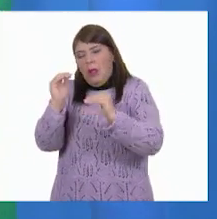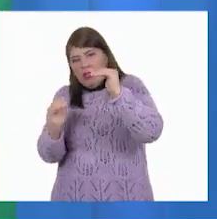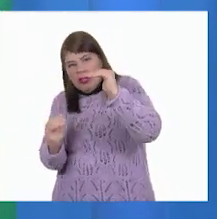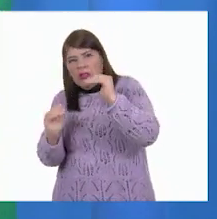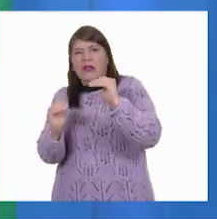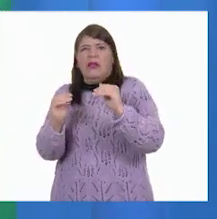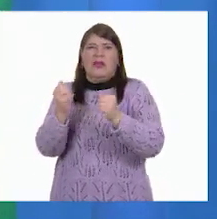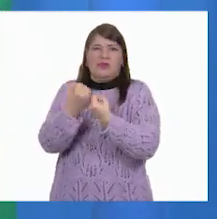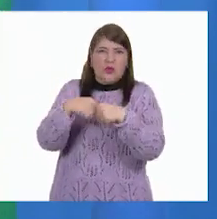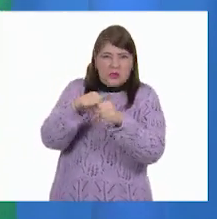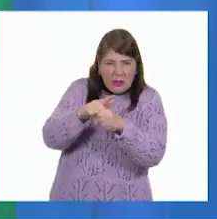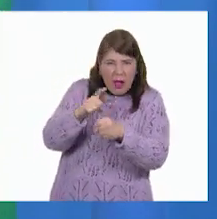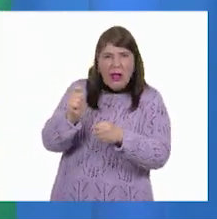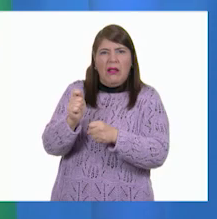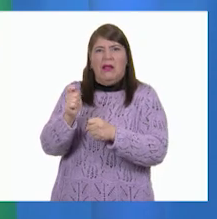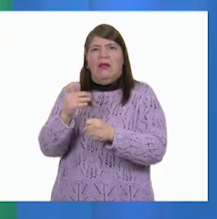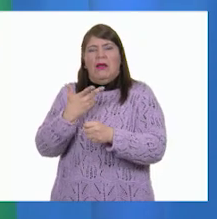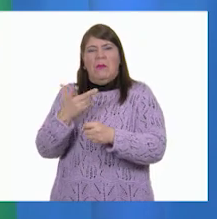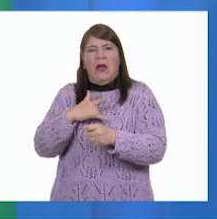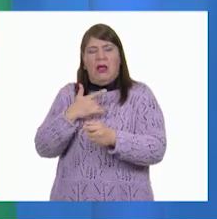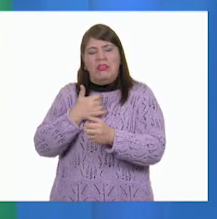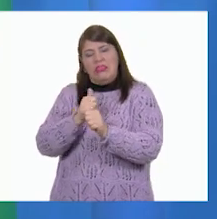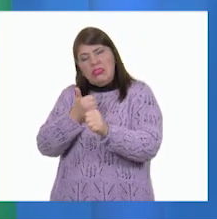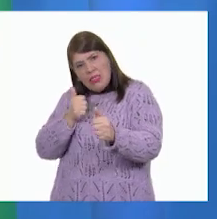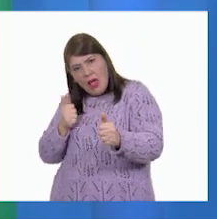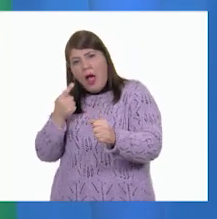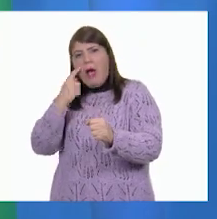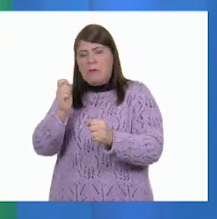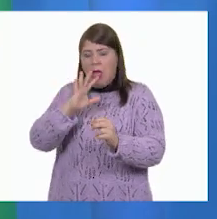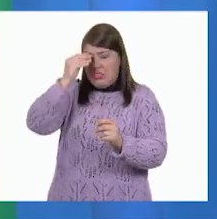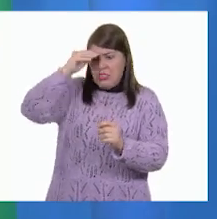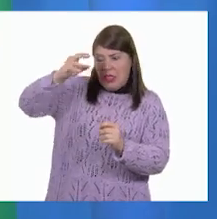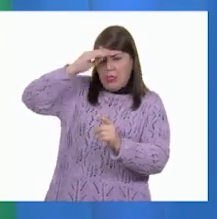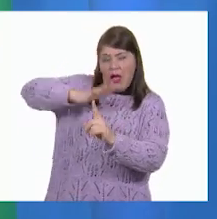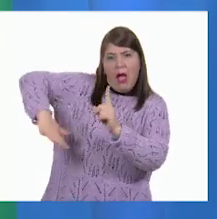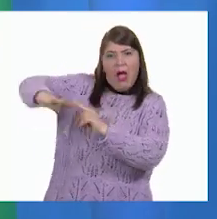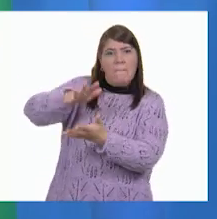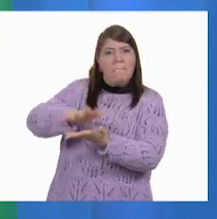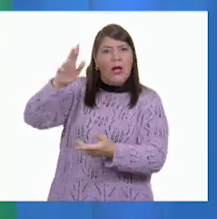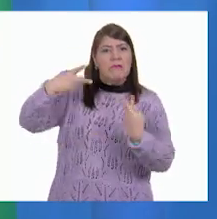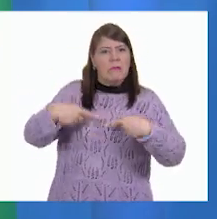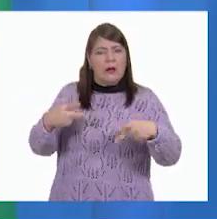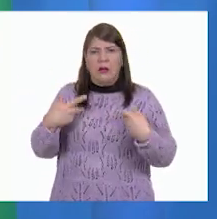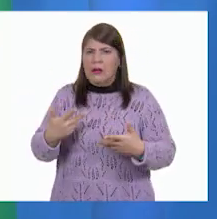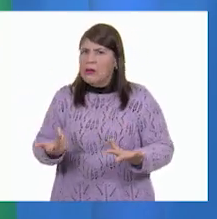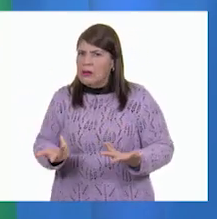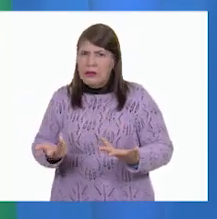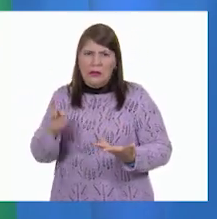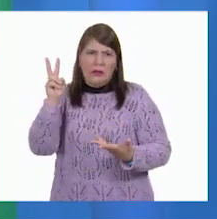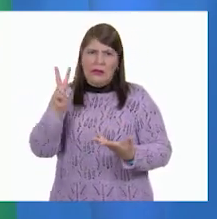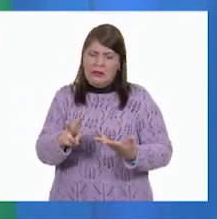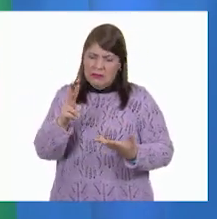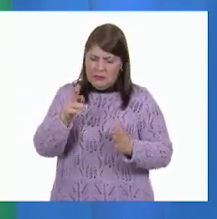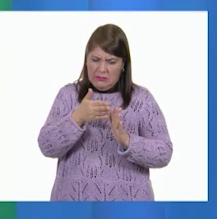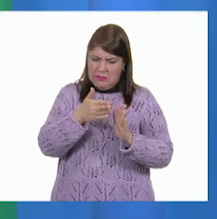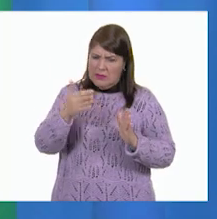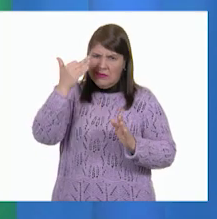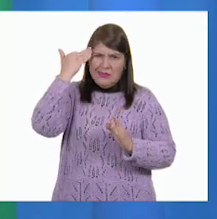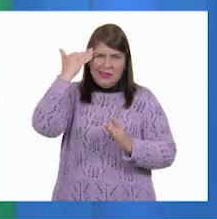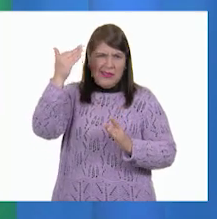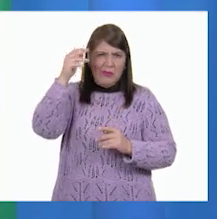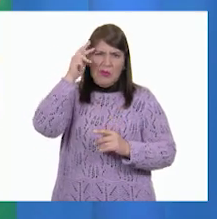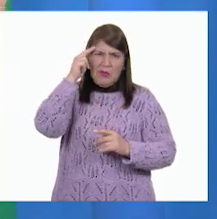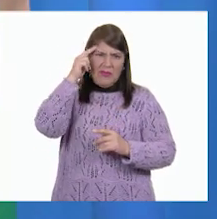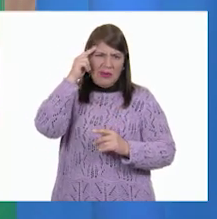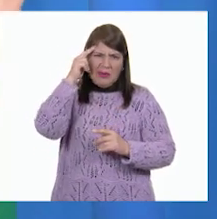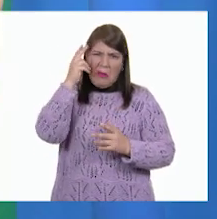el rezago y el abandono de la mayoría de la población mexicana eran una realidad a la que el porfiriato